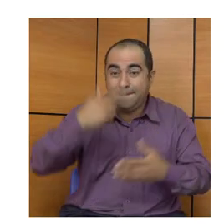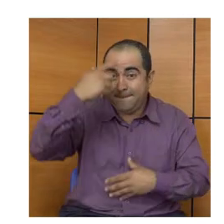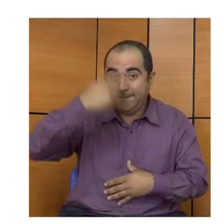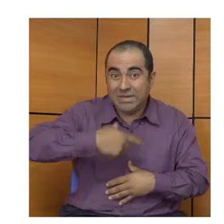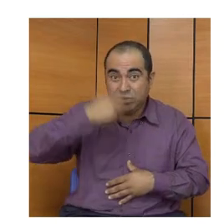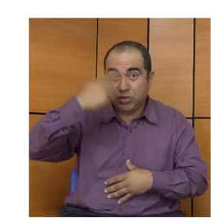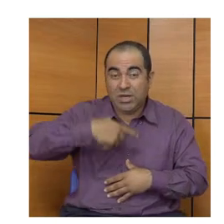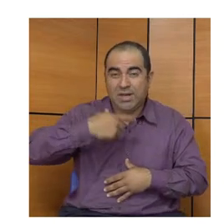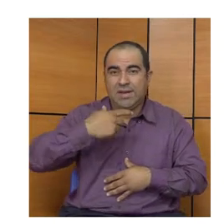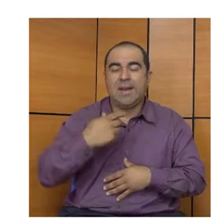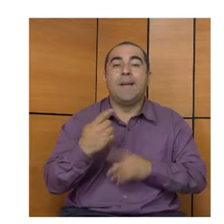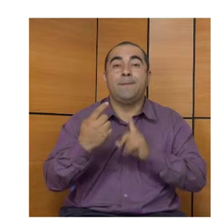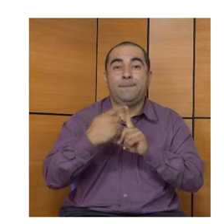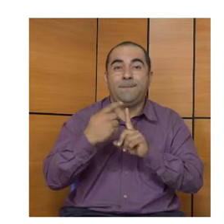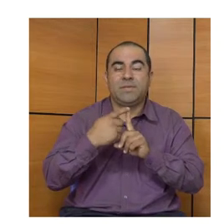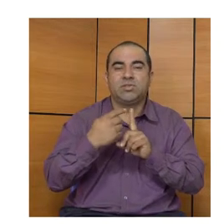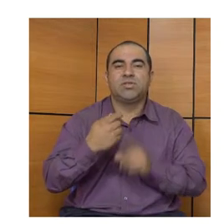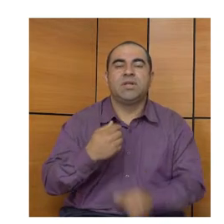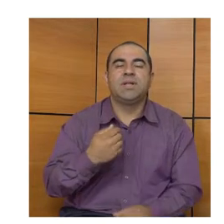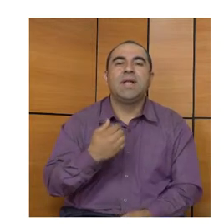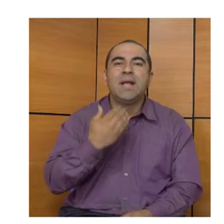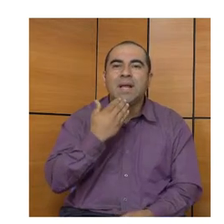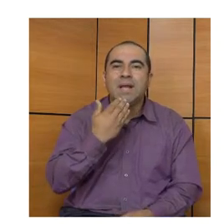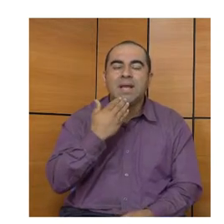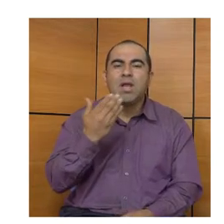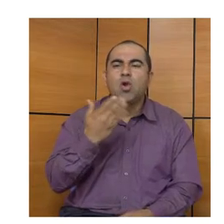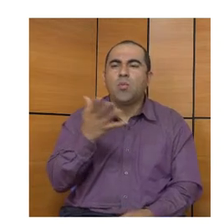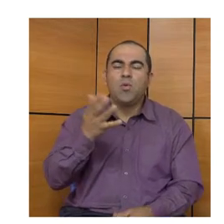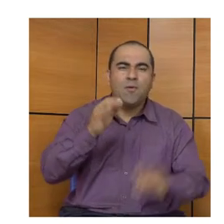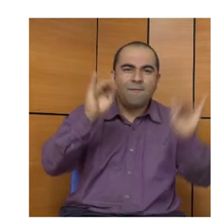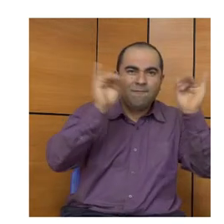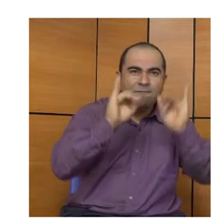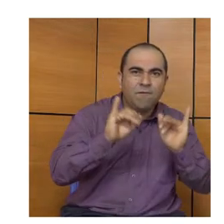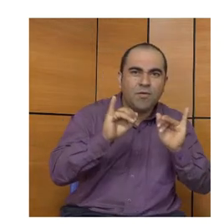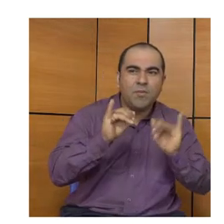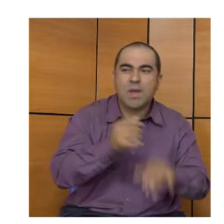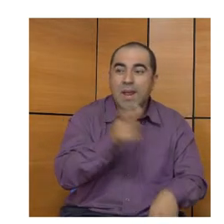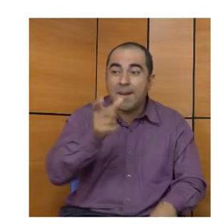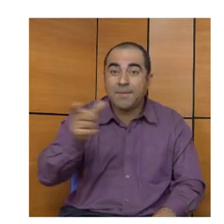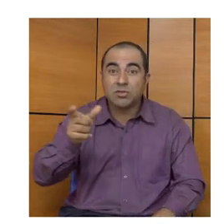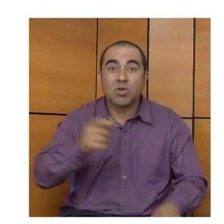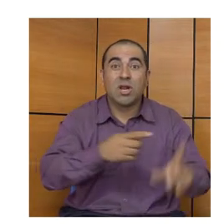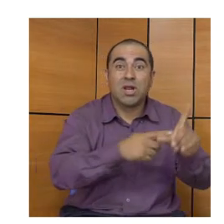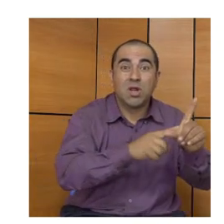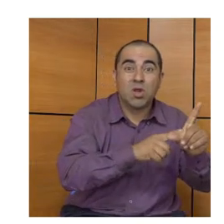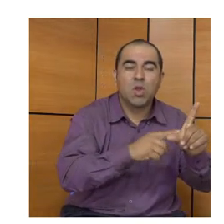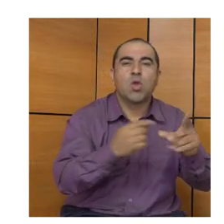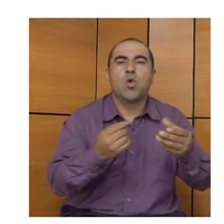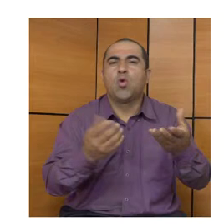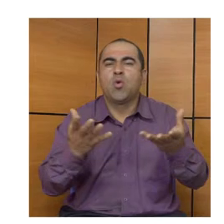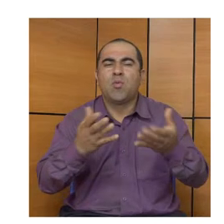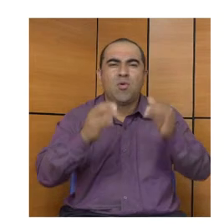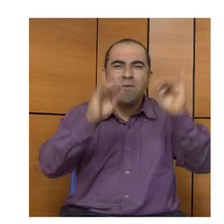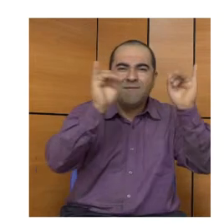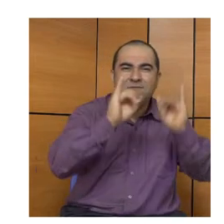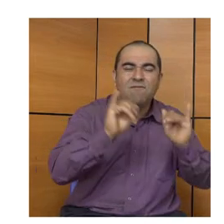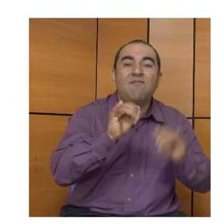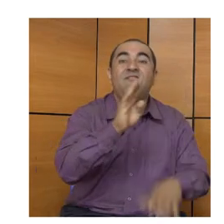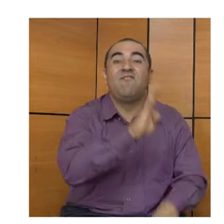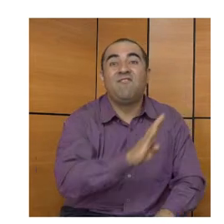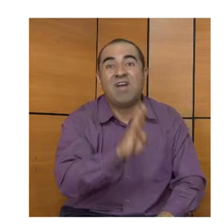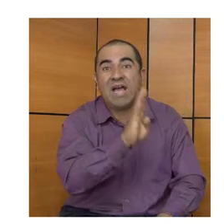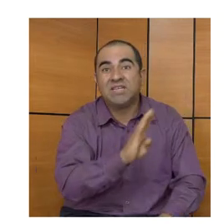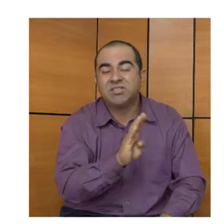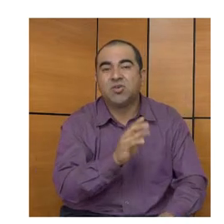personal. Y también fuimos un poco más allá en los modelos de aceptación de tecnología. Pasamos de un modelo más básico, como es el